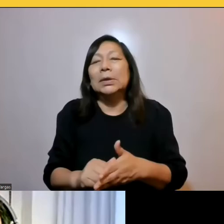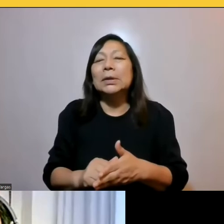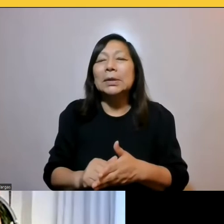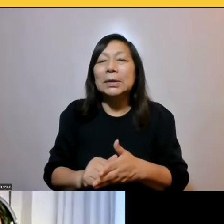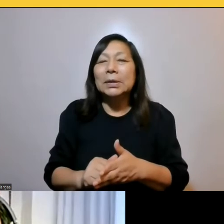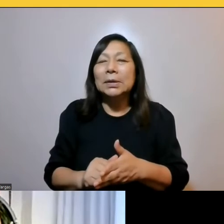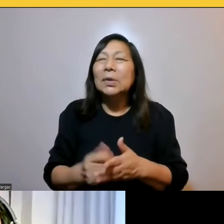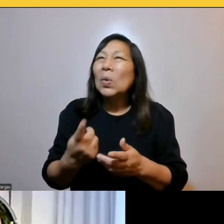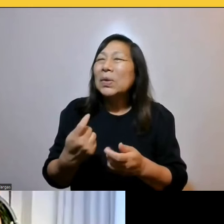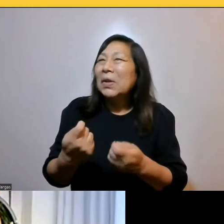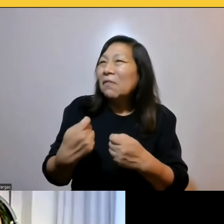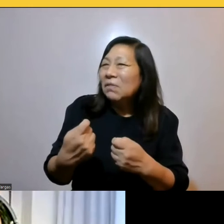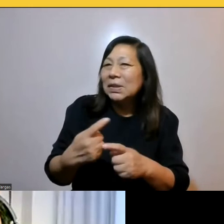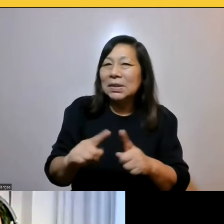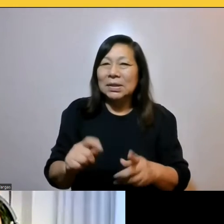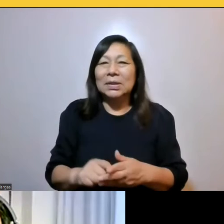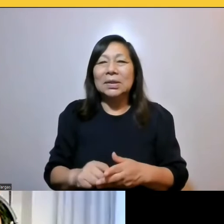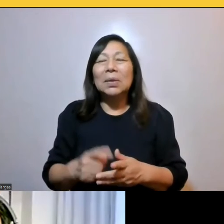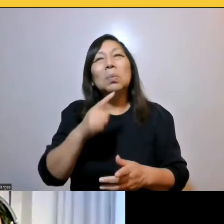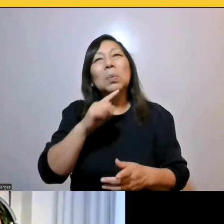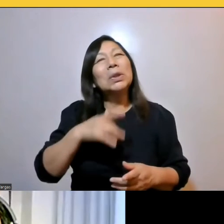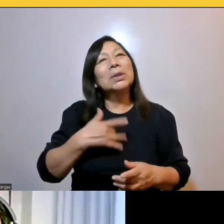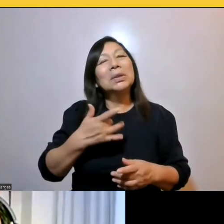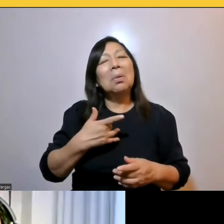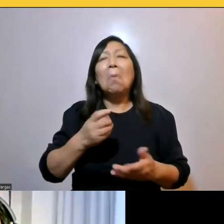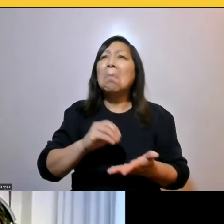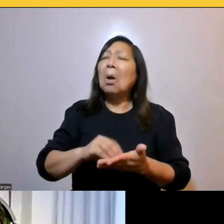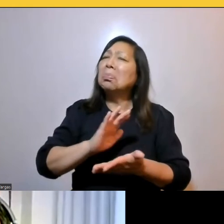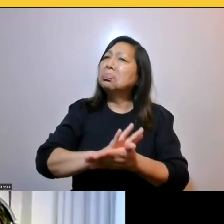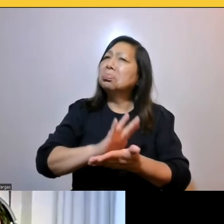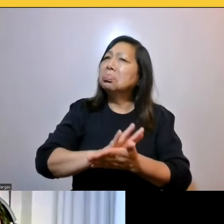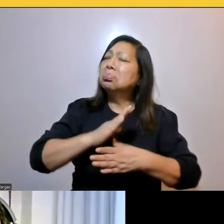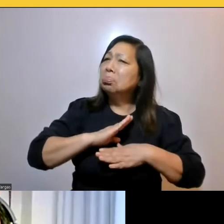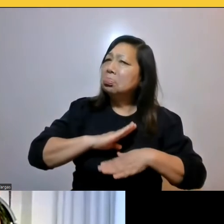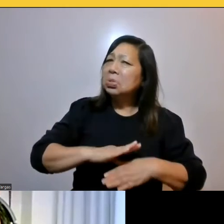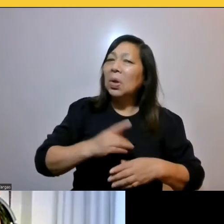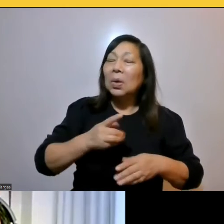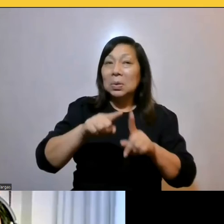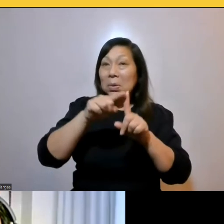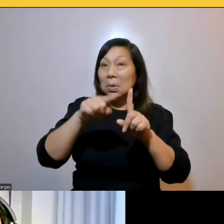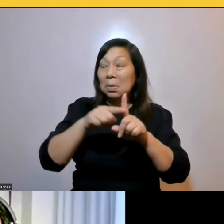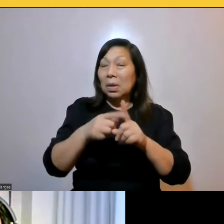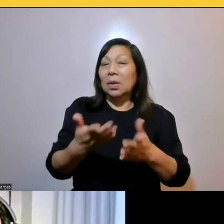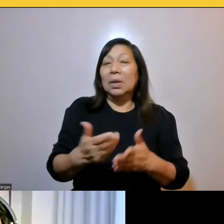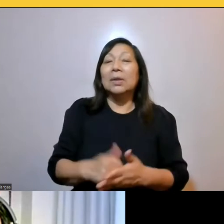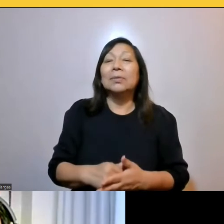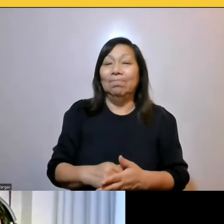las molestias. Y puede la mujer sentirse de pronto más tranquila porque el riesgo de embarazo es menor. No es